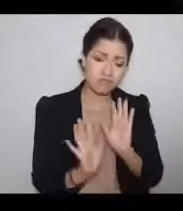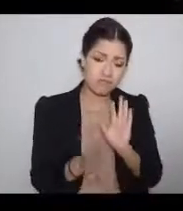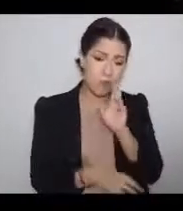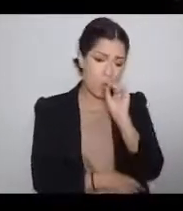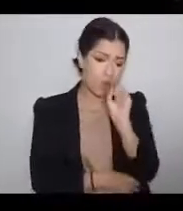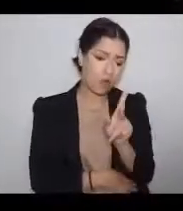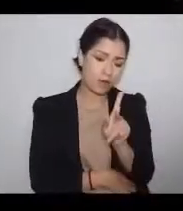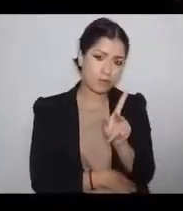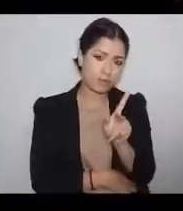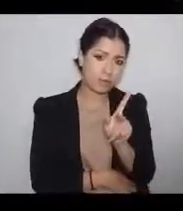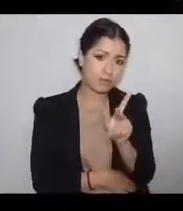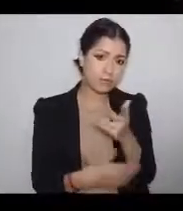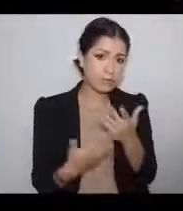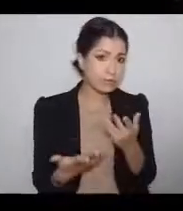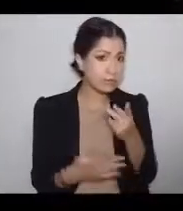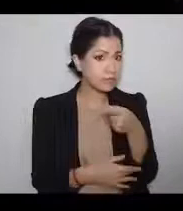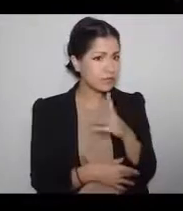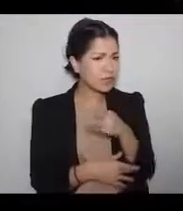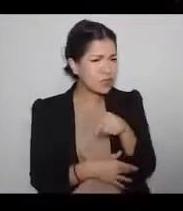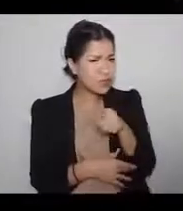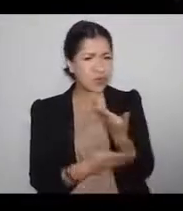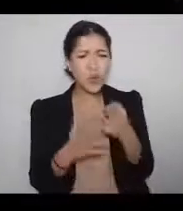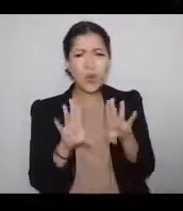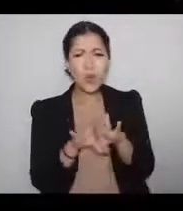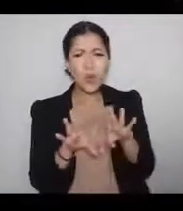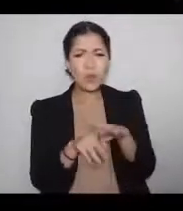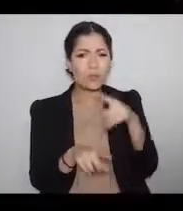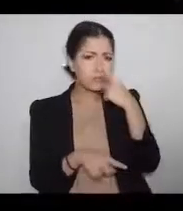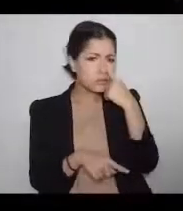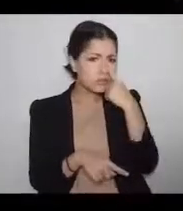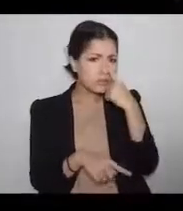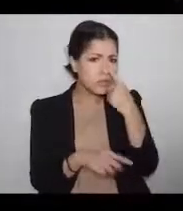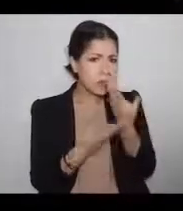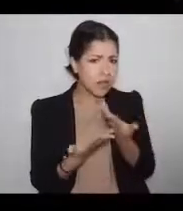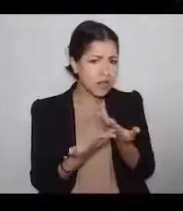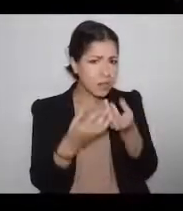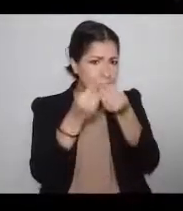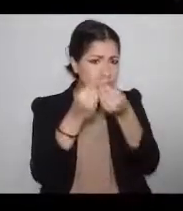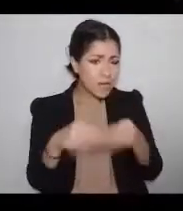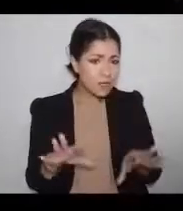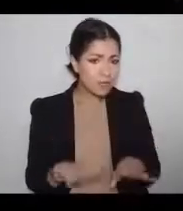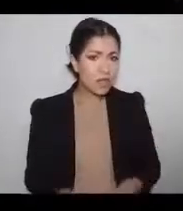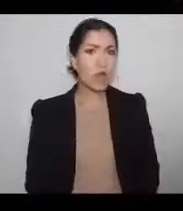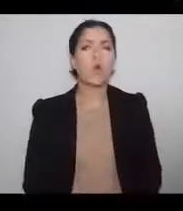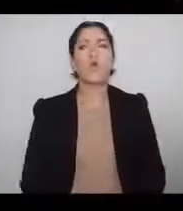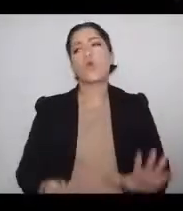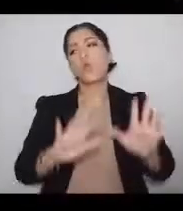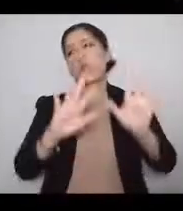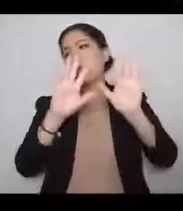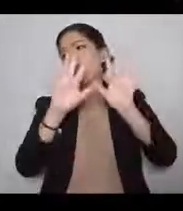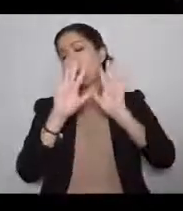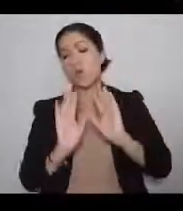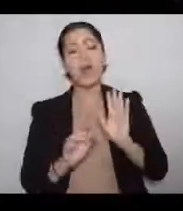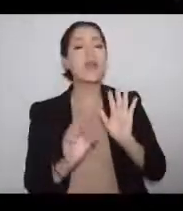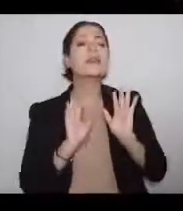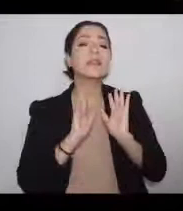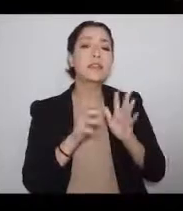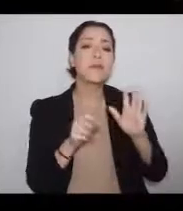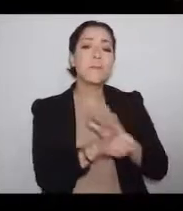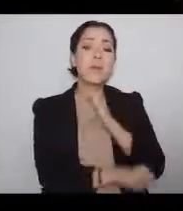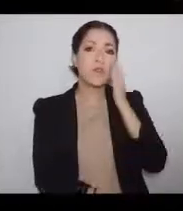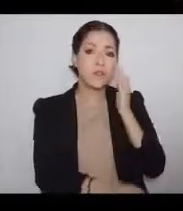mejor. ¿Cómo perdiste la nariz? Vaya, al fin una pregunta